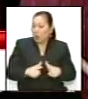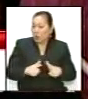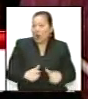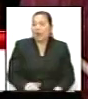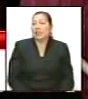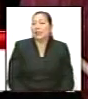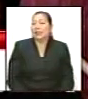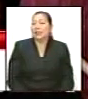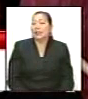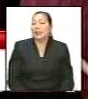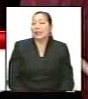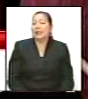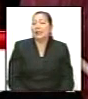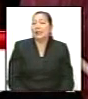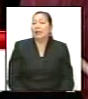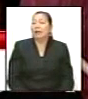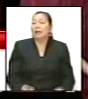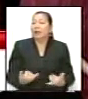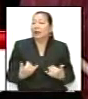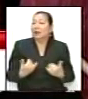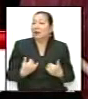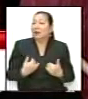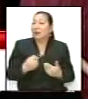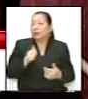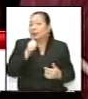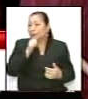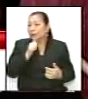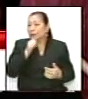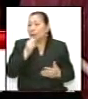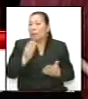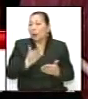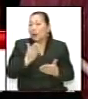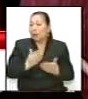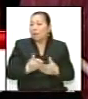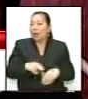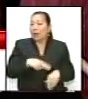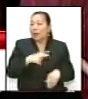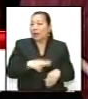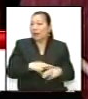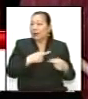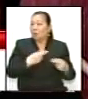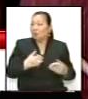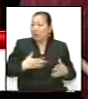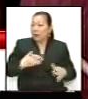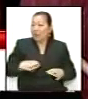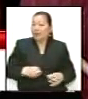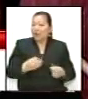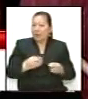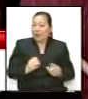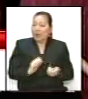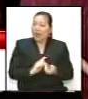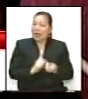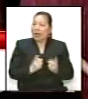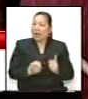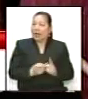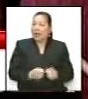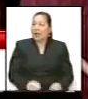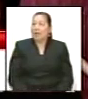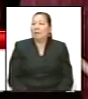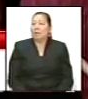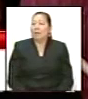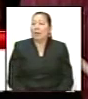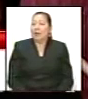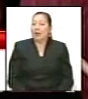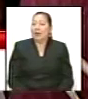país, que anualmente tienen que soportar desastres naturales. En sus manos está poder hacer un verdadero cambio de la reconstrucción en el